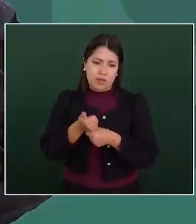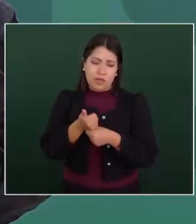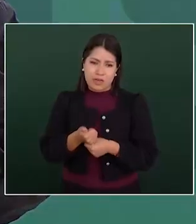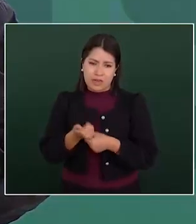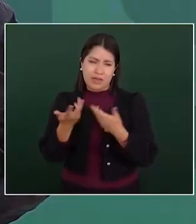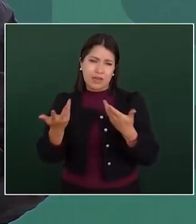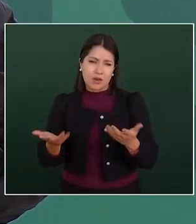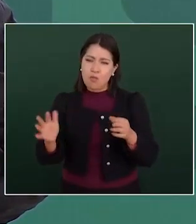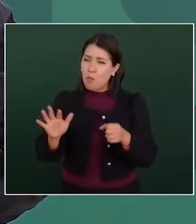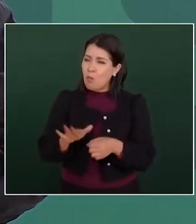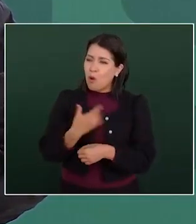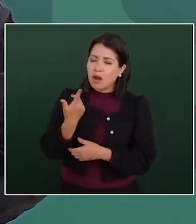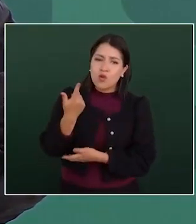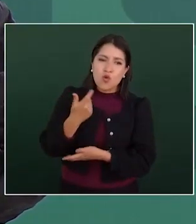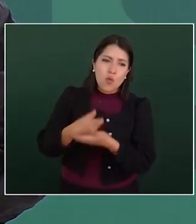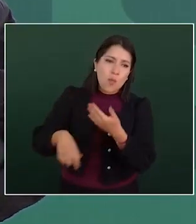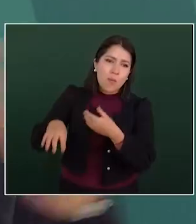voto,